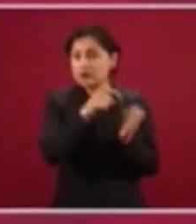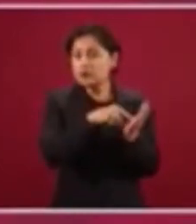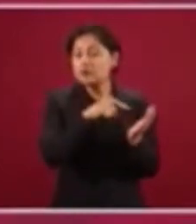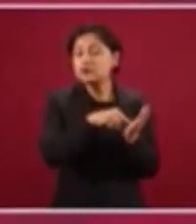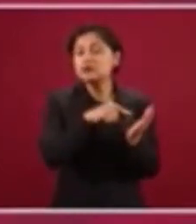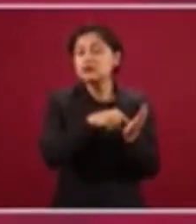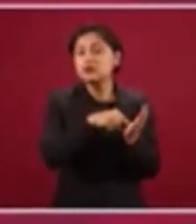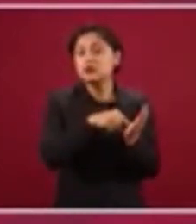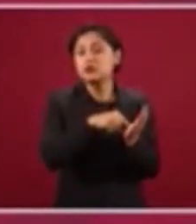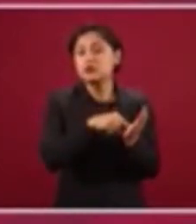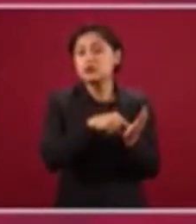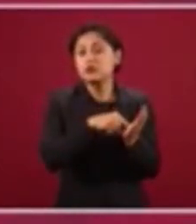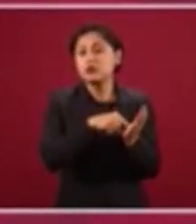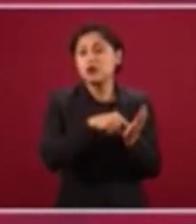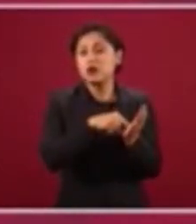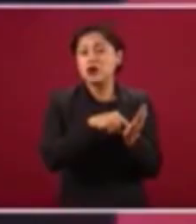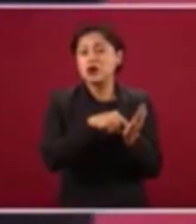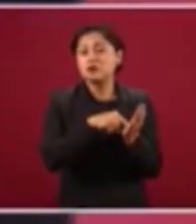impunidad